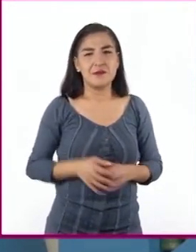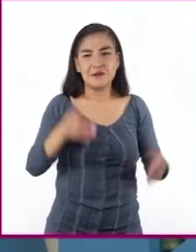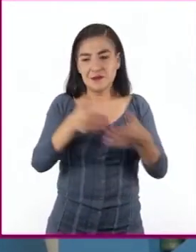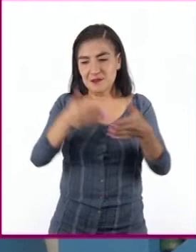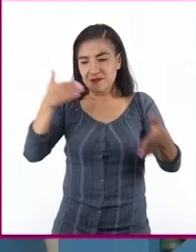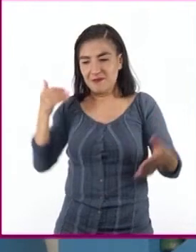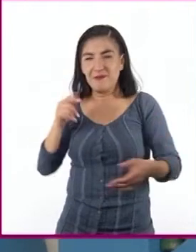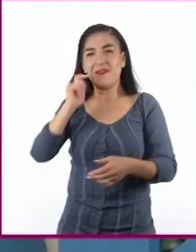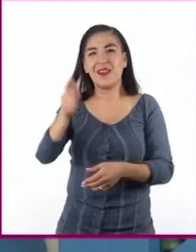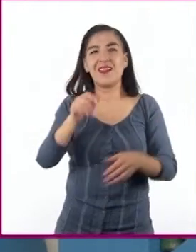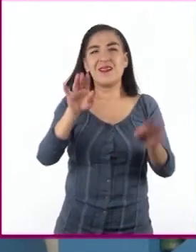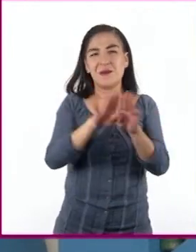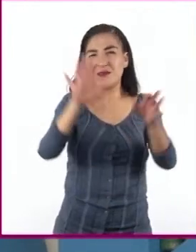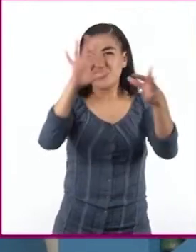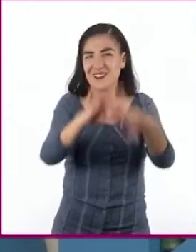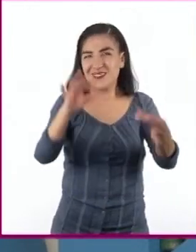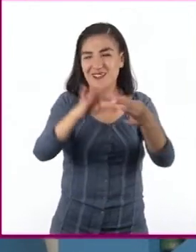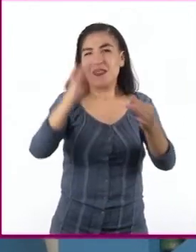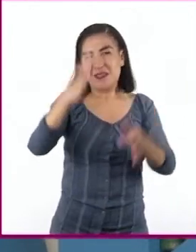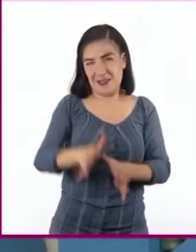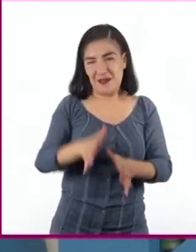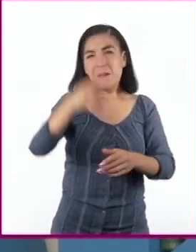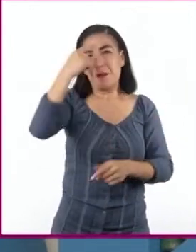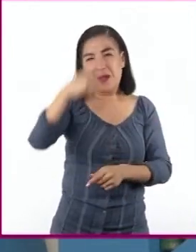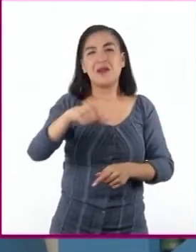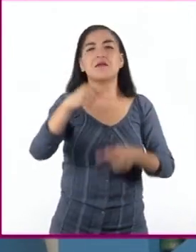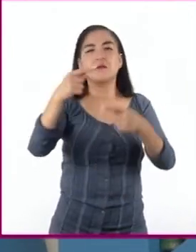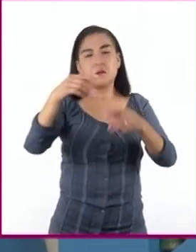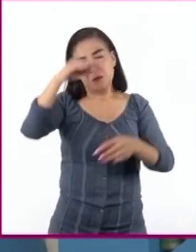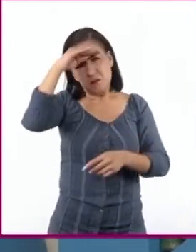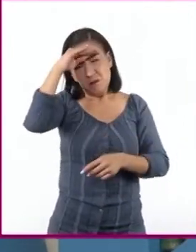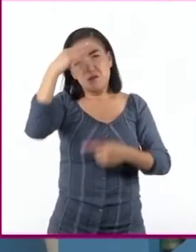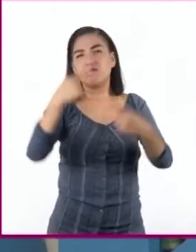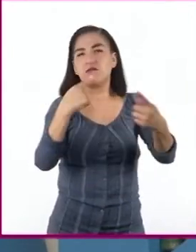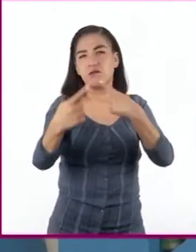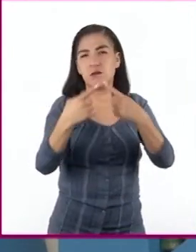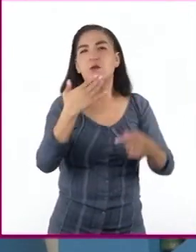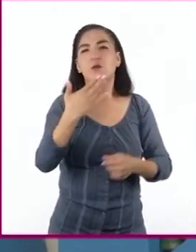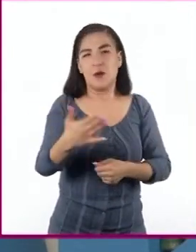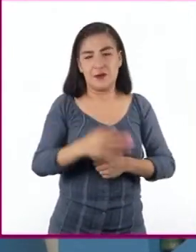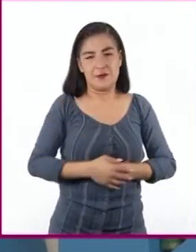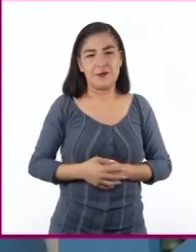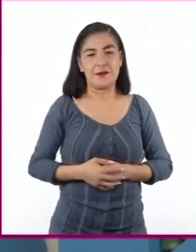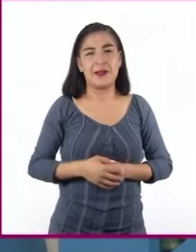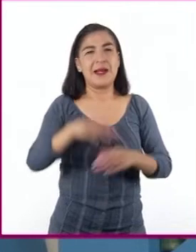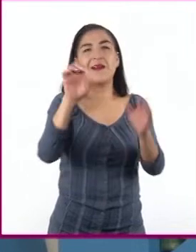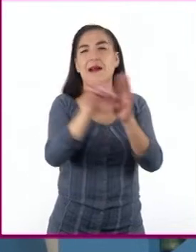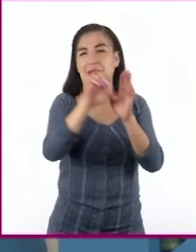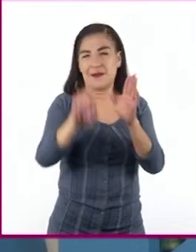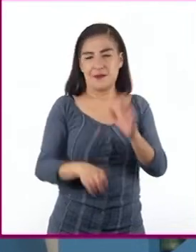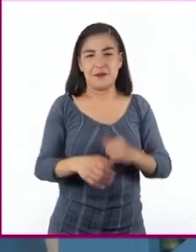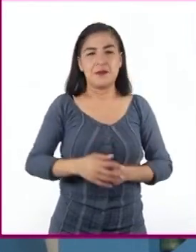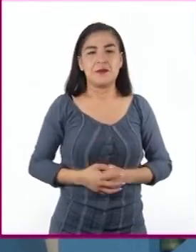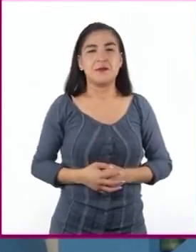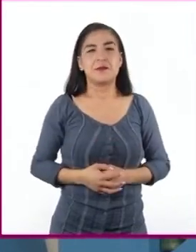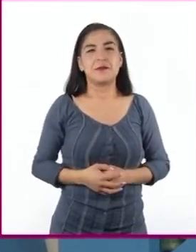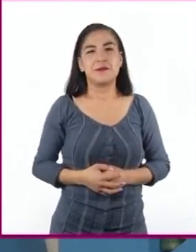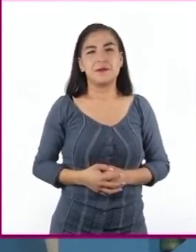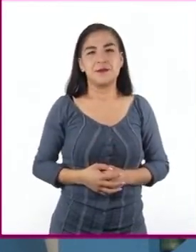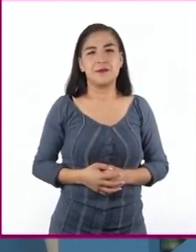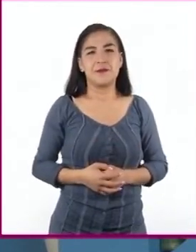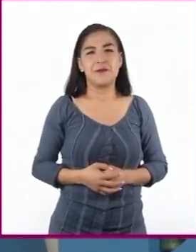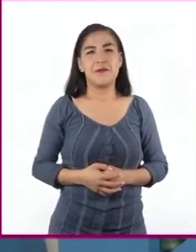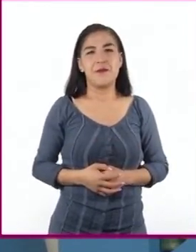anteriores para asumir una postura crítica. Un ejemplo claro de ello es cuando quieren saber sobre